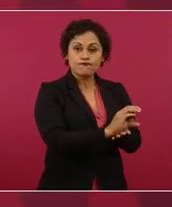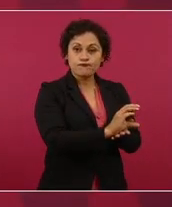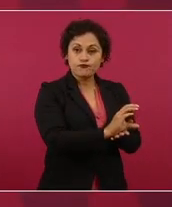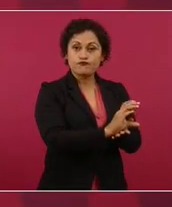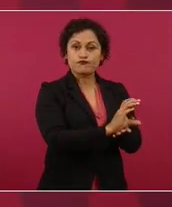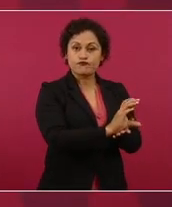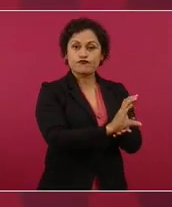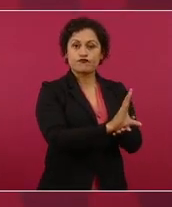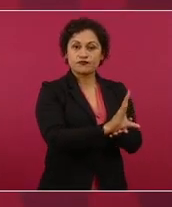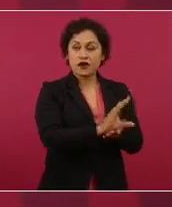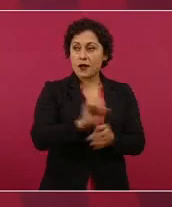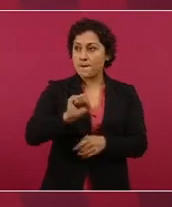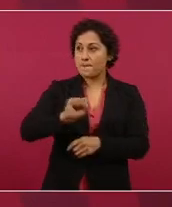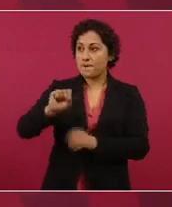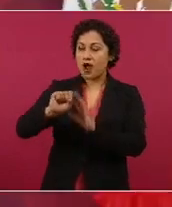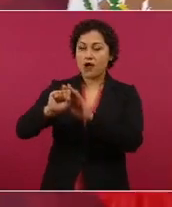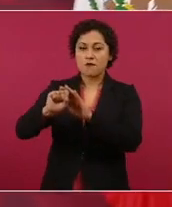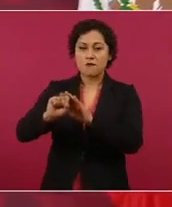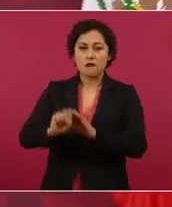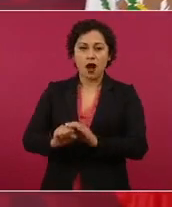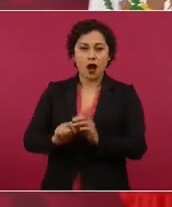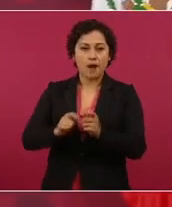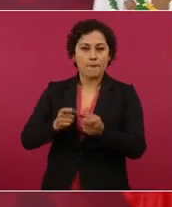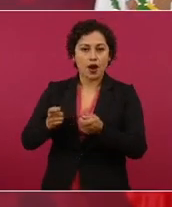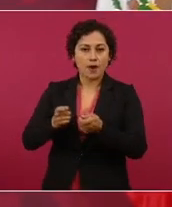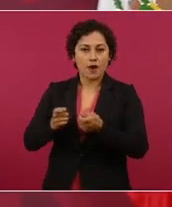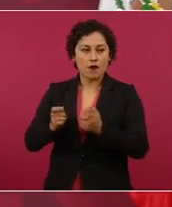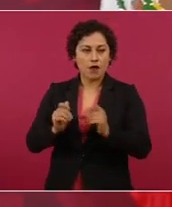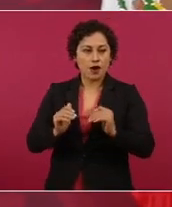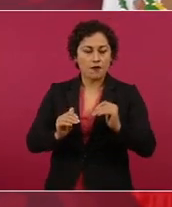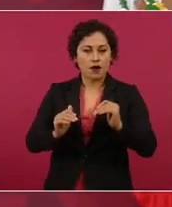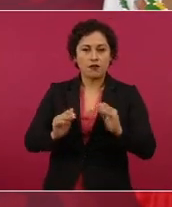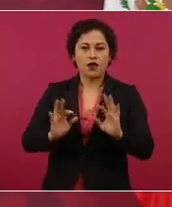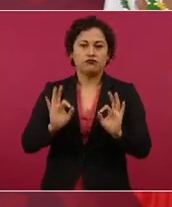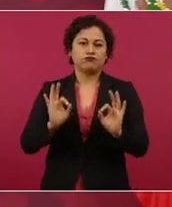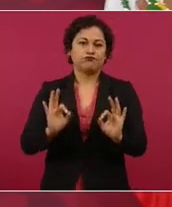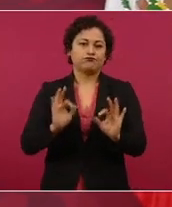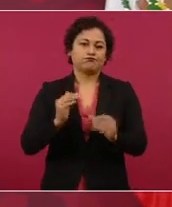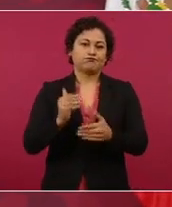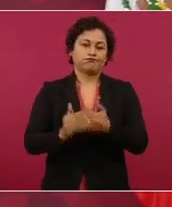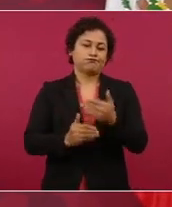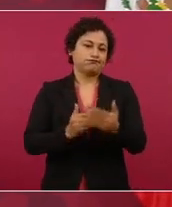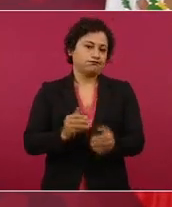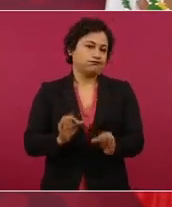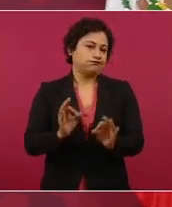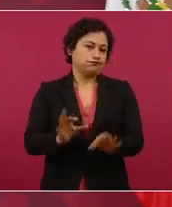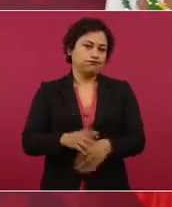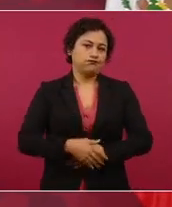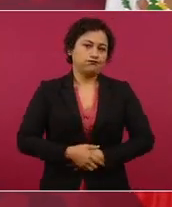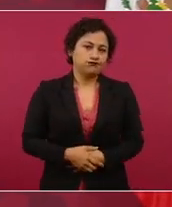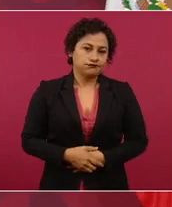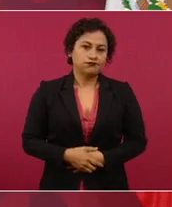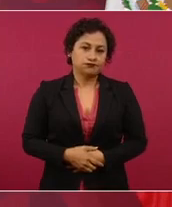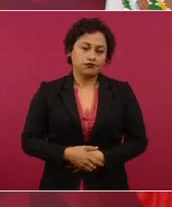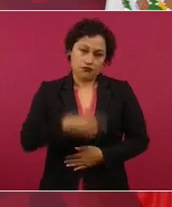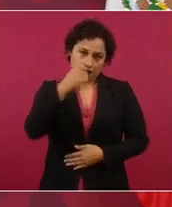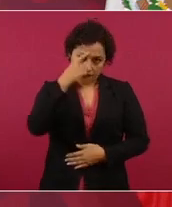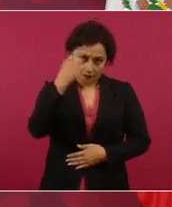se mantenga el poder de compra, que se pueda